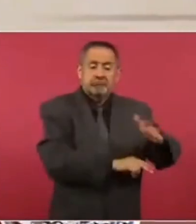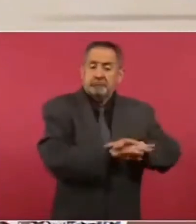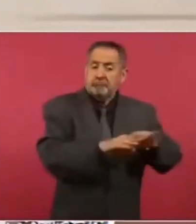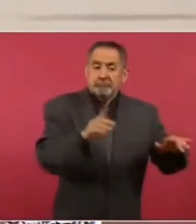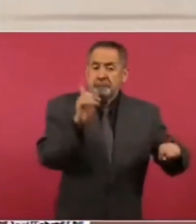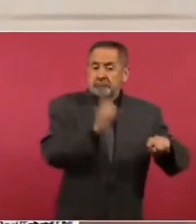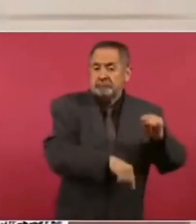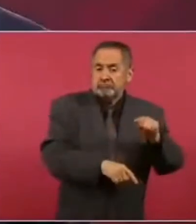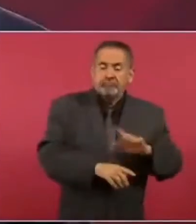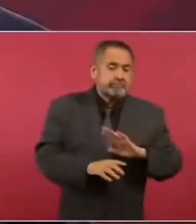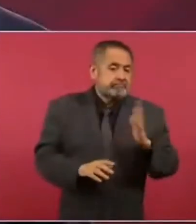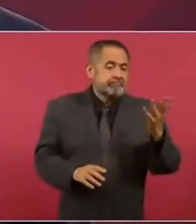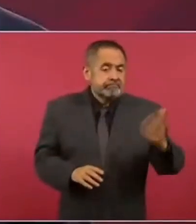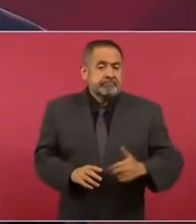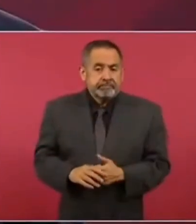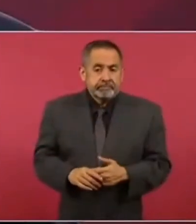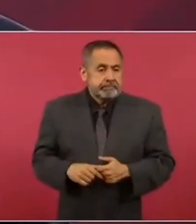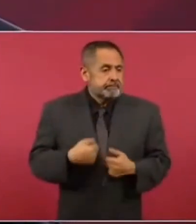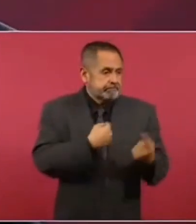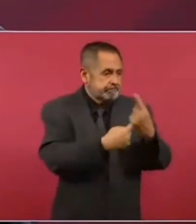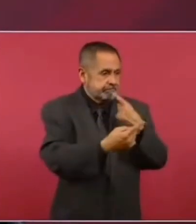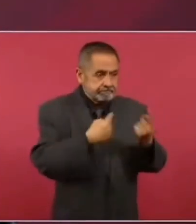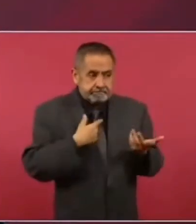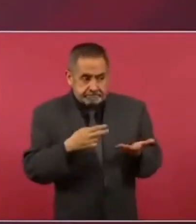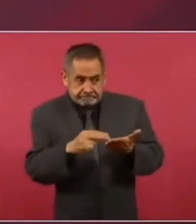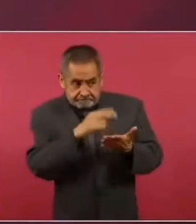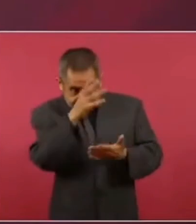Afortunadamente, según acuerdo con la empresa,